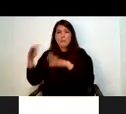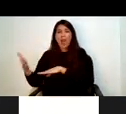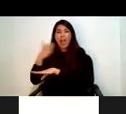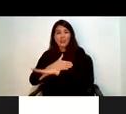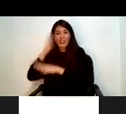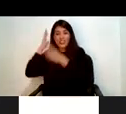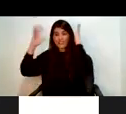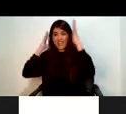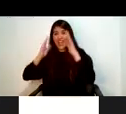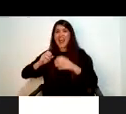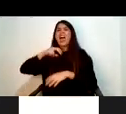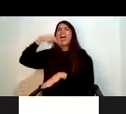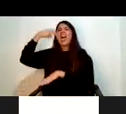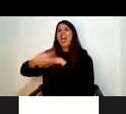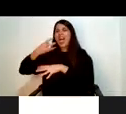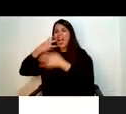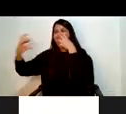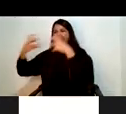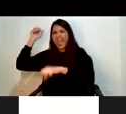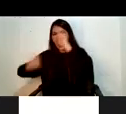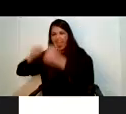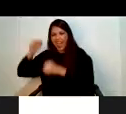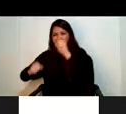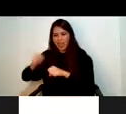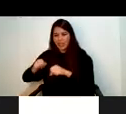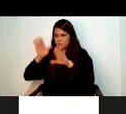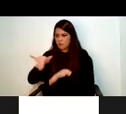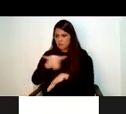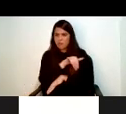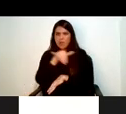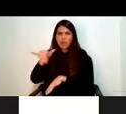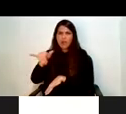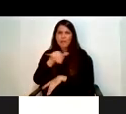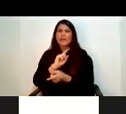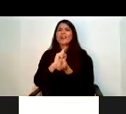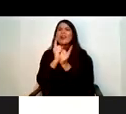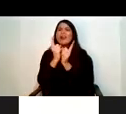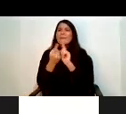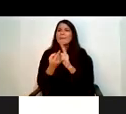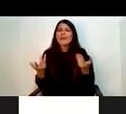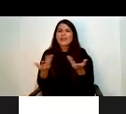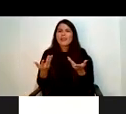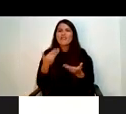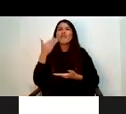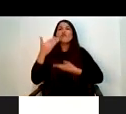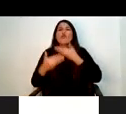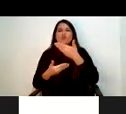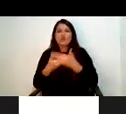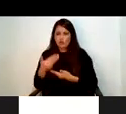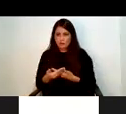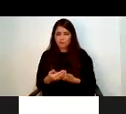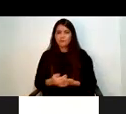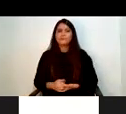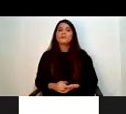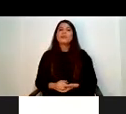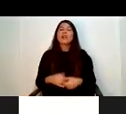y grita. La forma es la misma, pero ¿qué es lo que cambia? Es la función. Entonces,